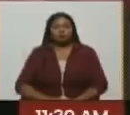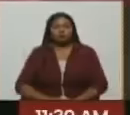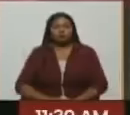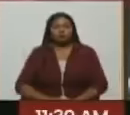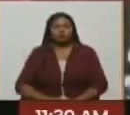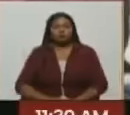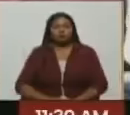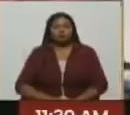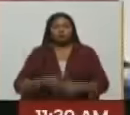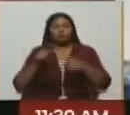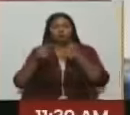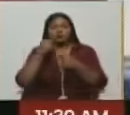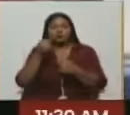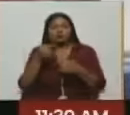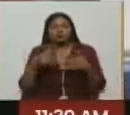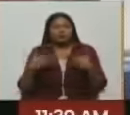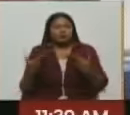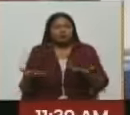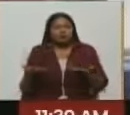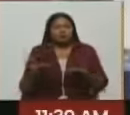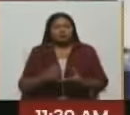Y afuera dijeron que